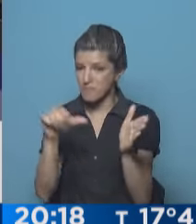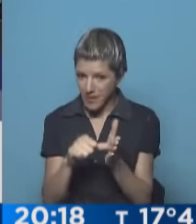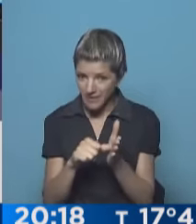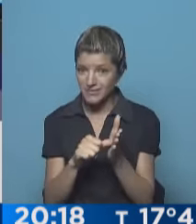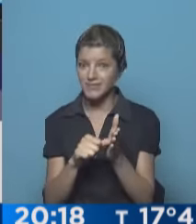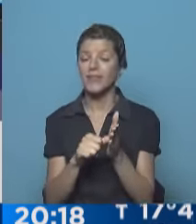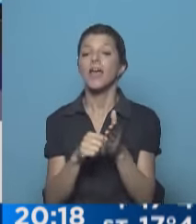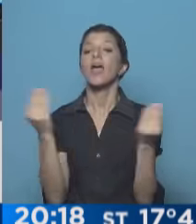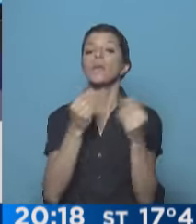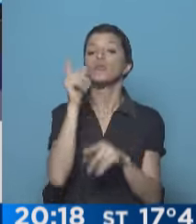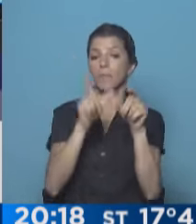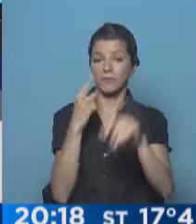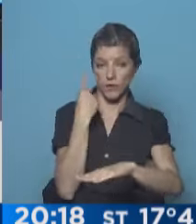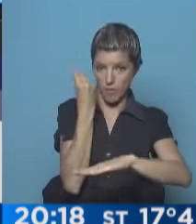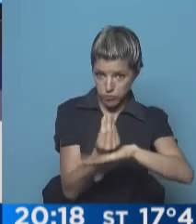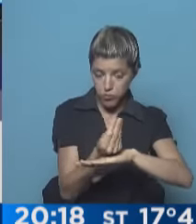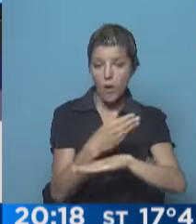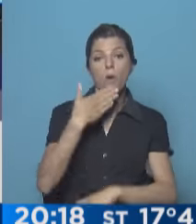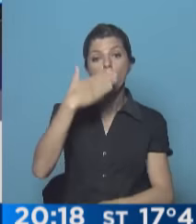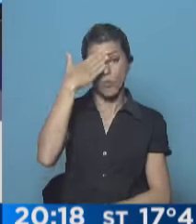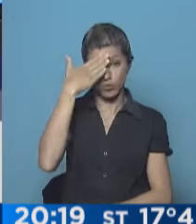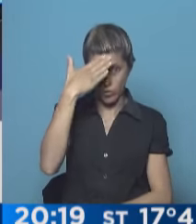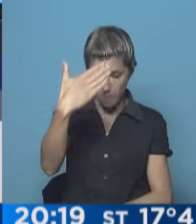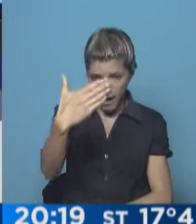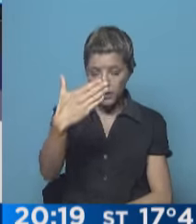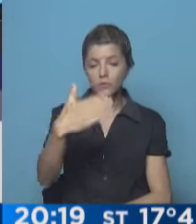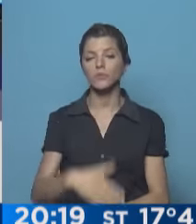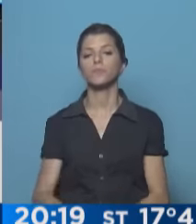mayoría musulmana, de mayoría creyentes